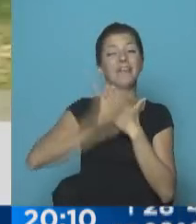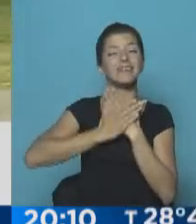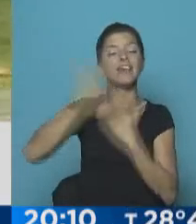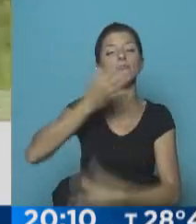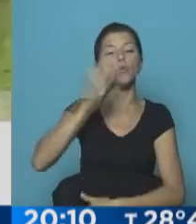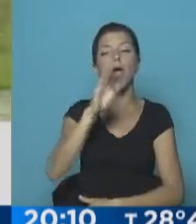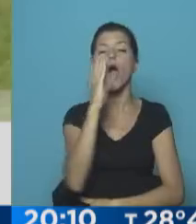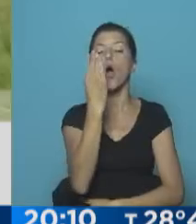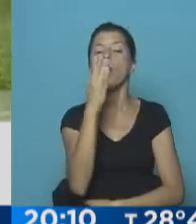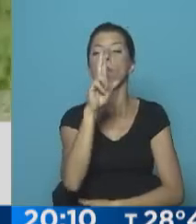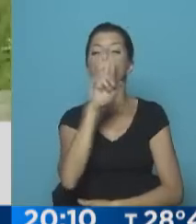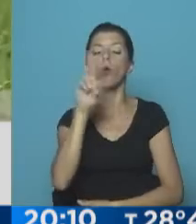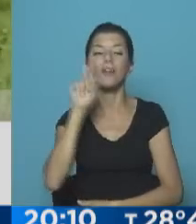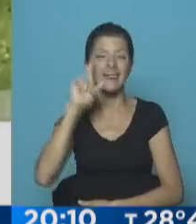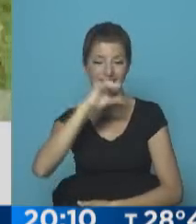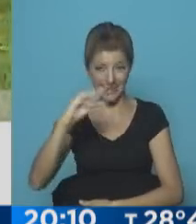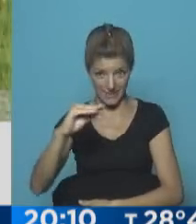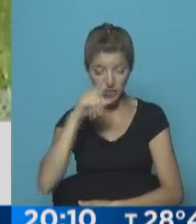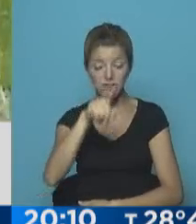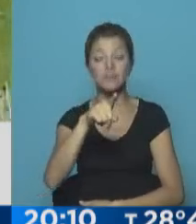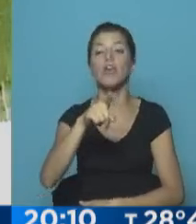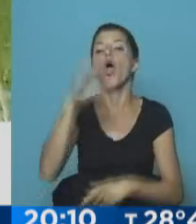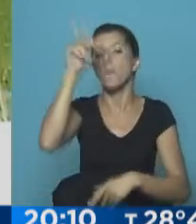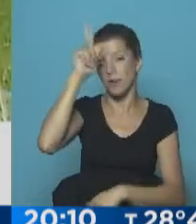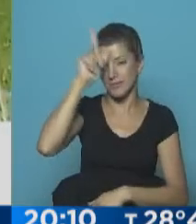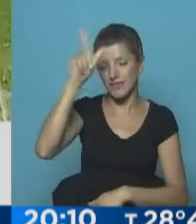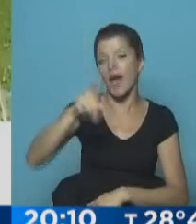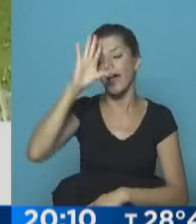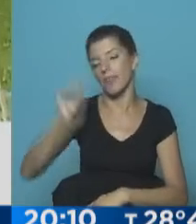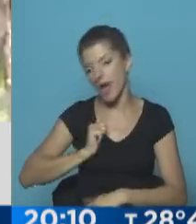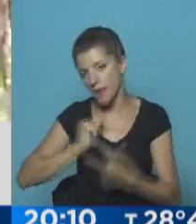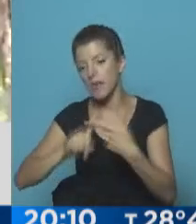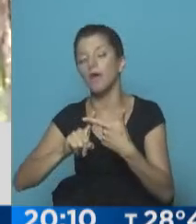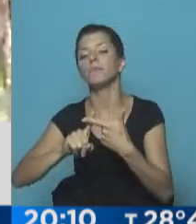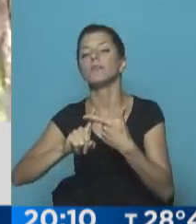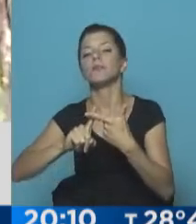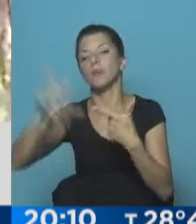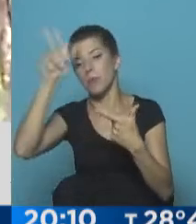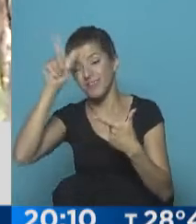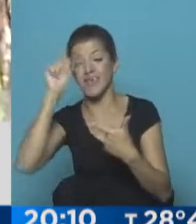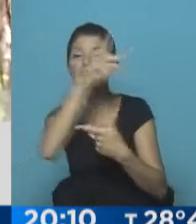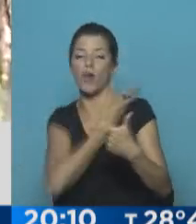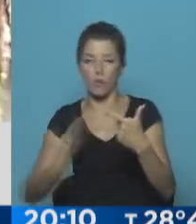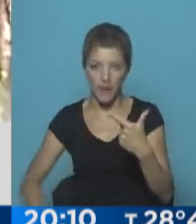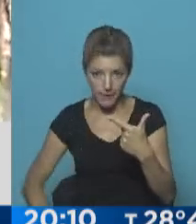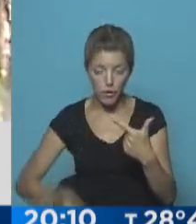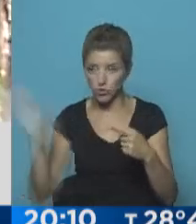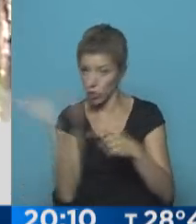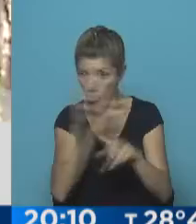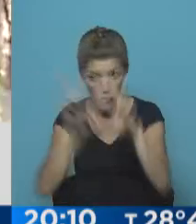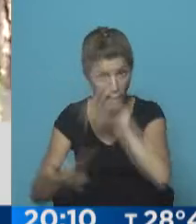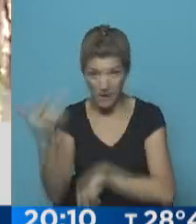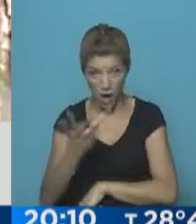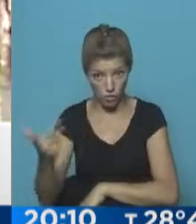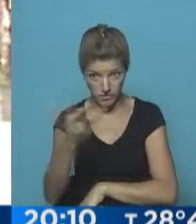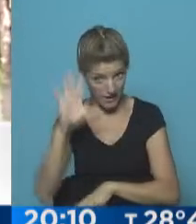Patricia Bullrich, esto es Policía de Seguridad Aeroportuaria, Gendarmería, Policía Federal y Gendarmería Nacional, y con un gran apoyo y un